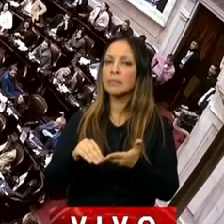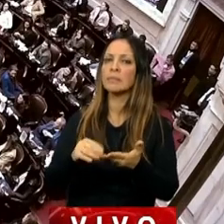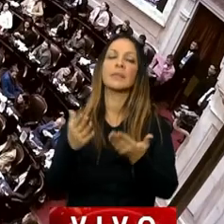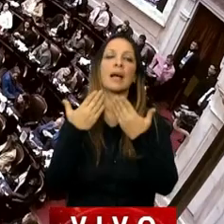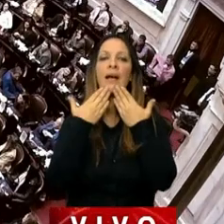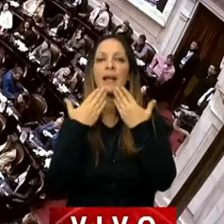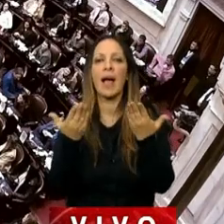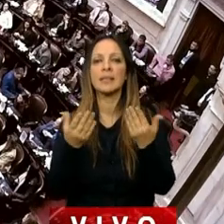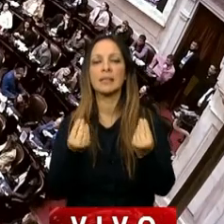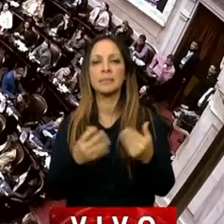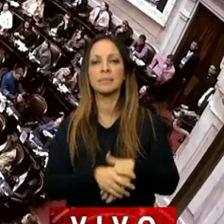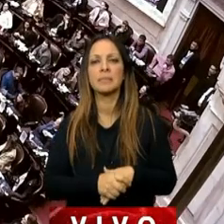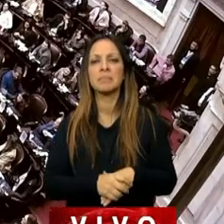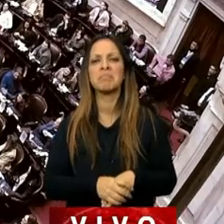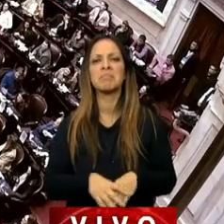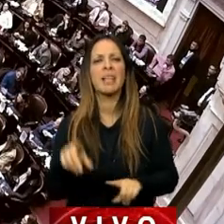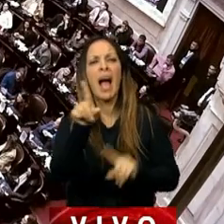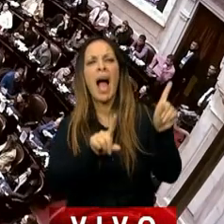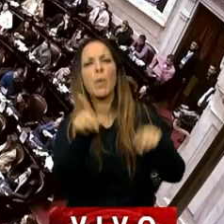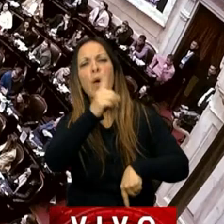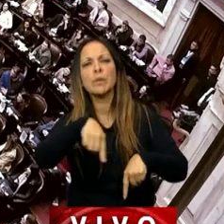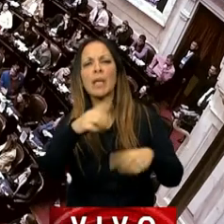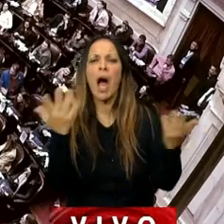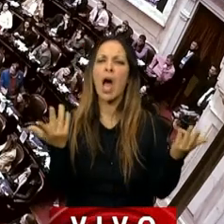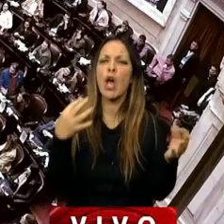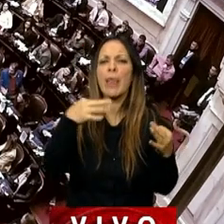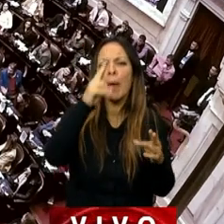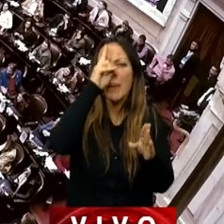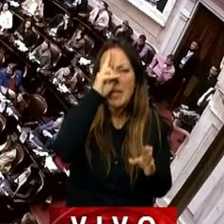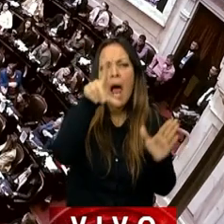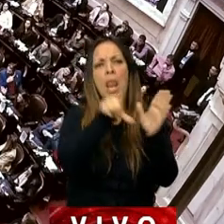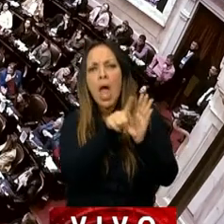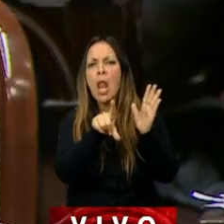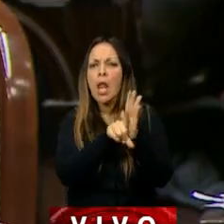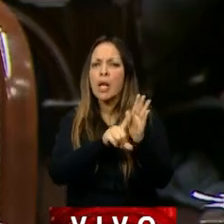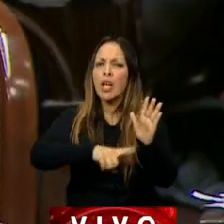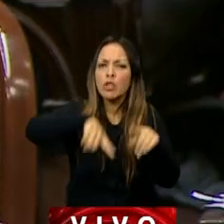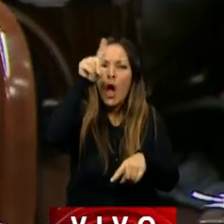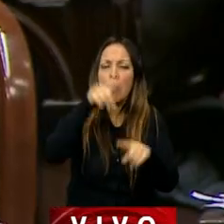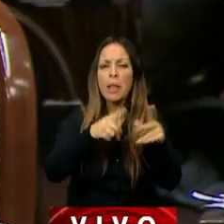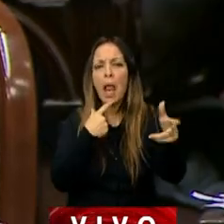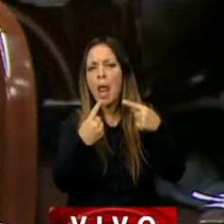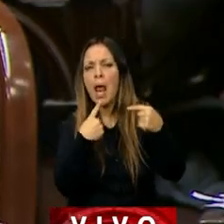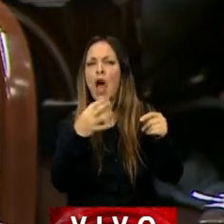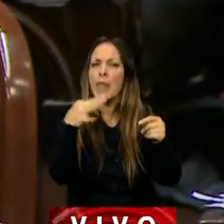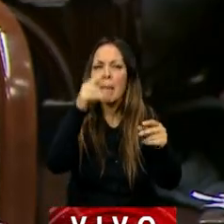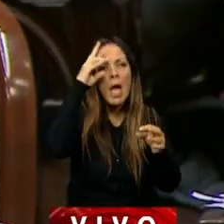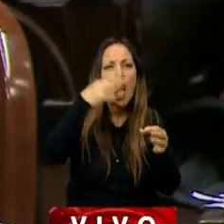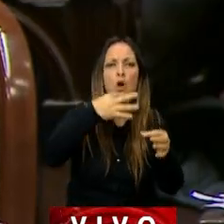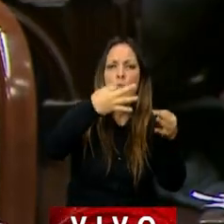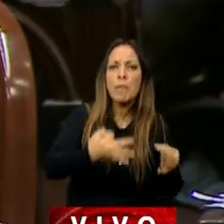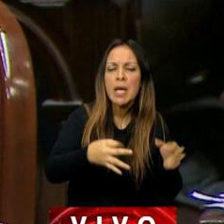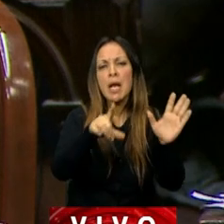Gracias, presidente. Para todos los que se hicieron los legalistas durante todo el día y